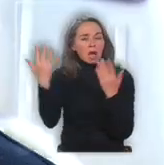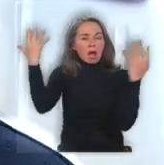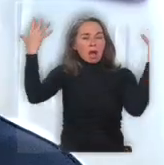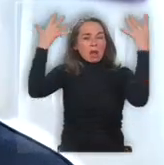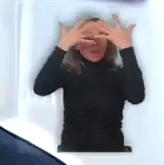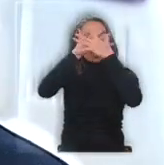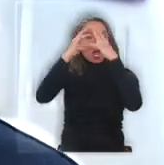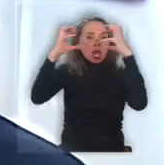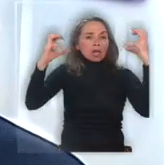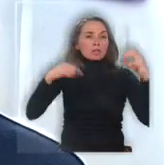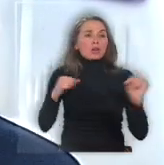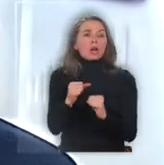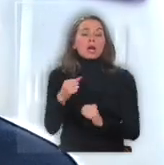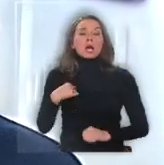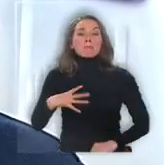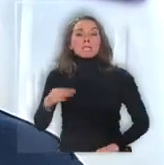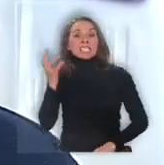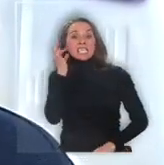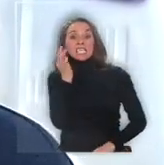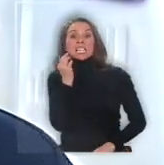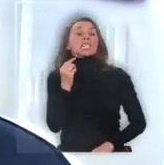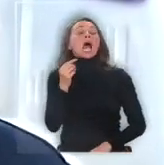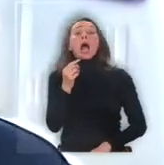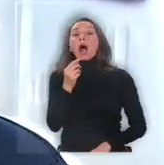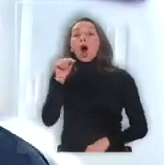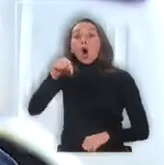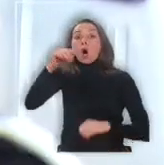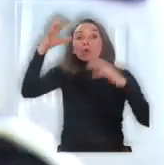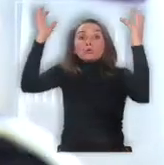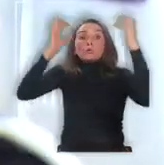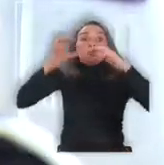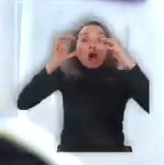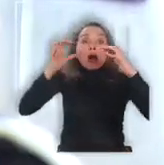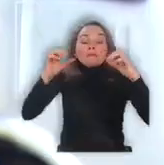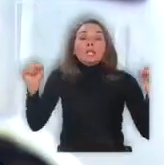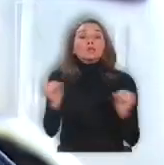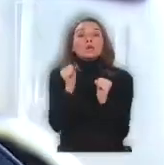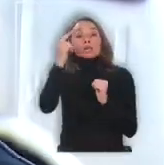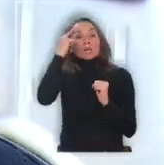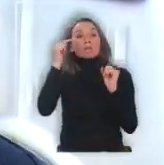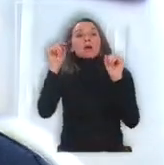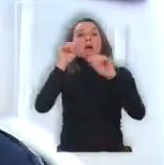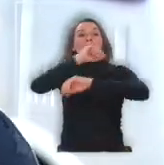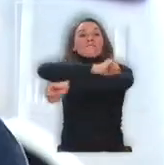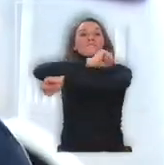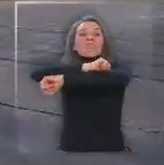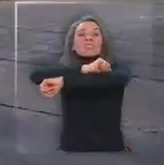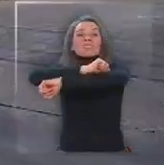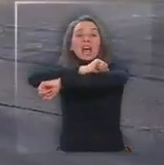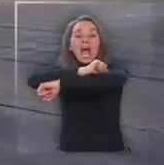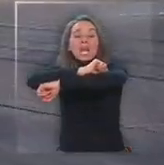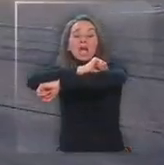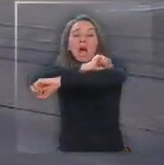día de hoy mi hija llueve un poco y se asusta porque recuerda el momento cuando se le quebró la ventana y le entró todo el viento a la